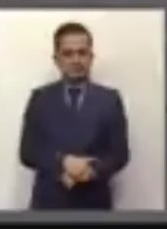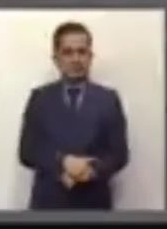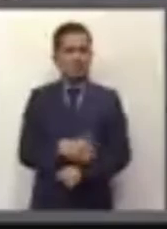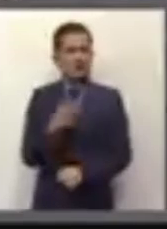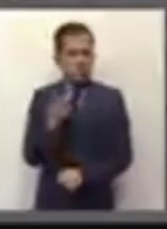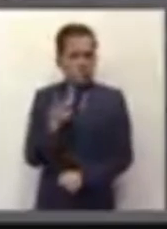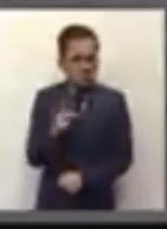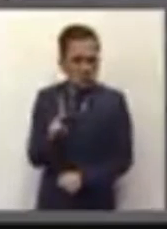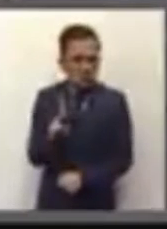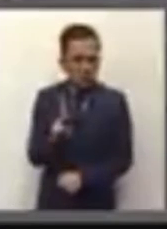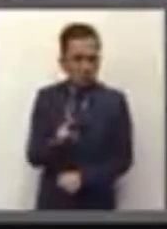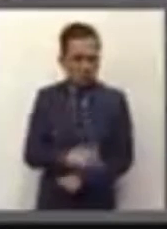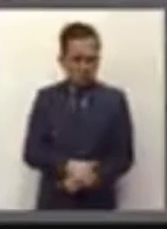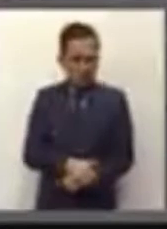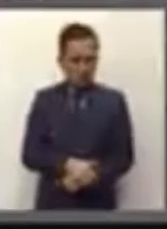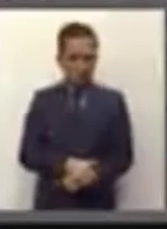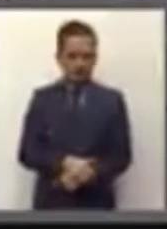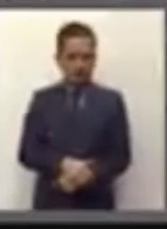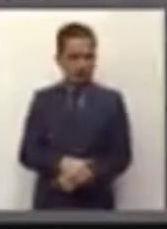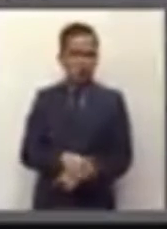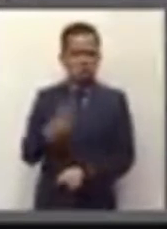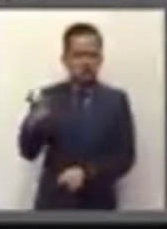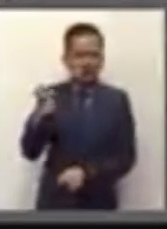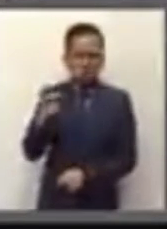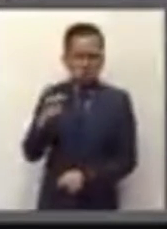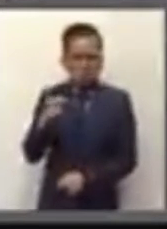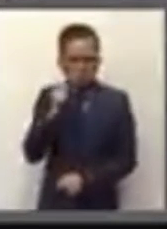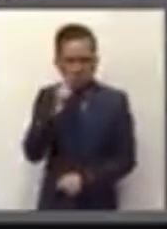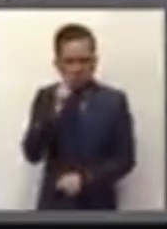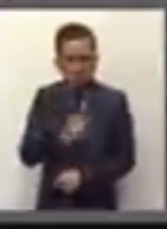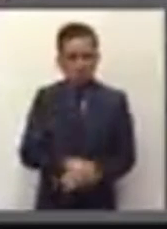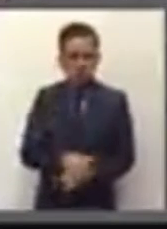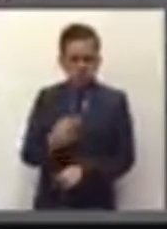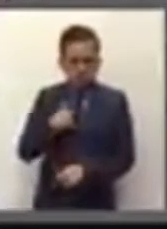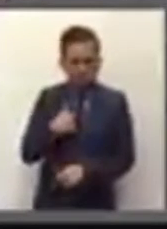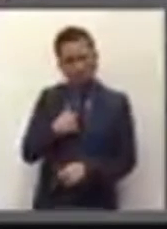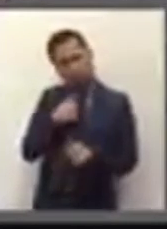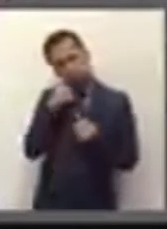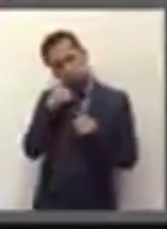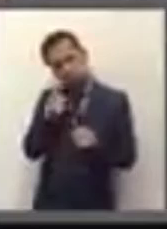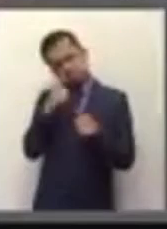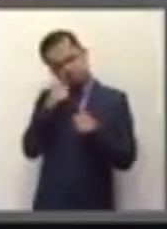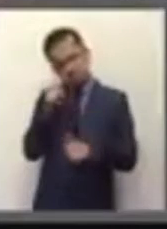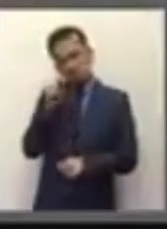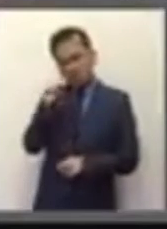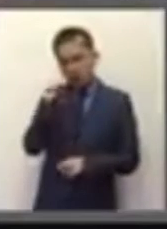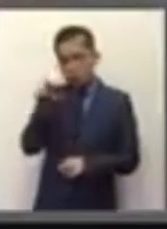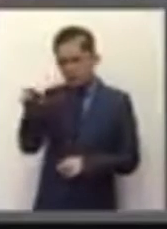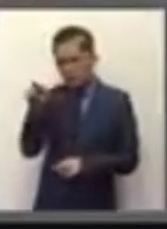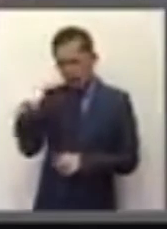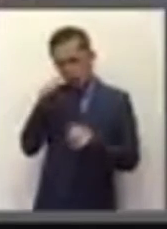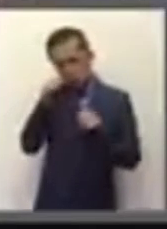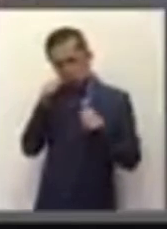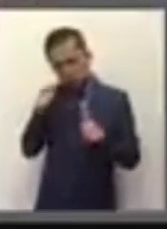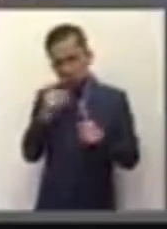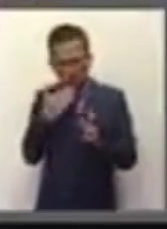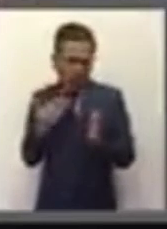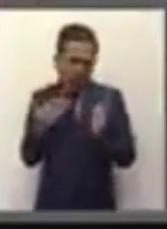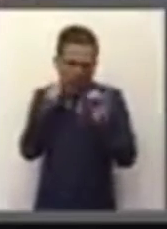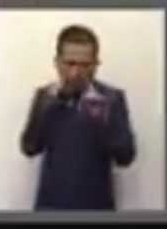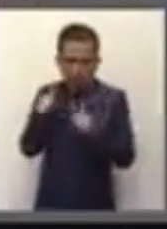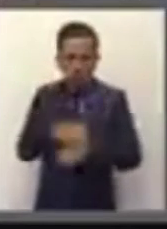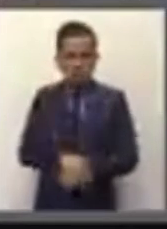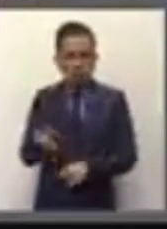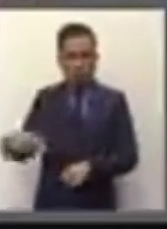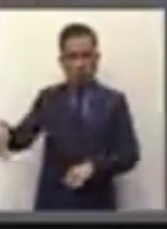Pero a pesar de eso, los he escuchado con mucha atención. Y lo único que